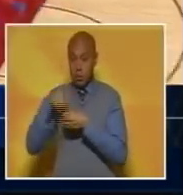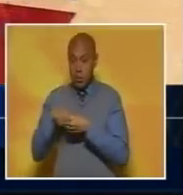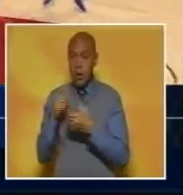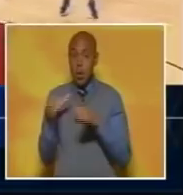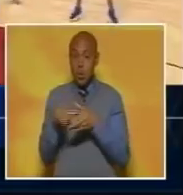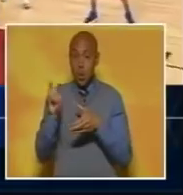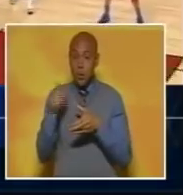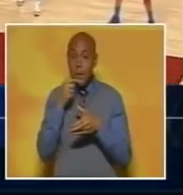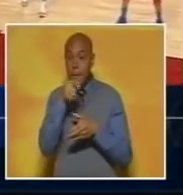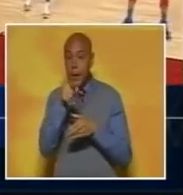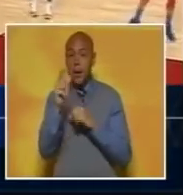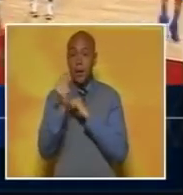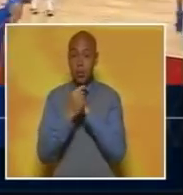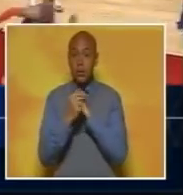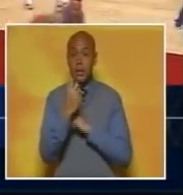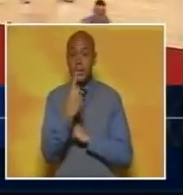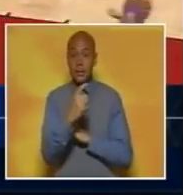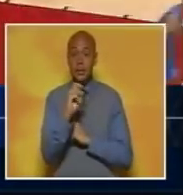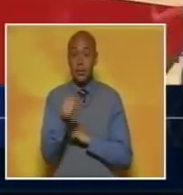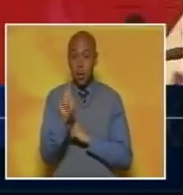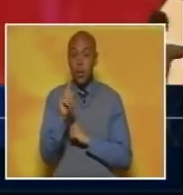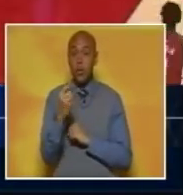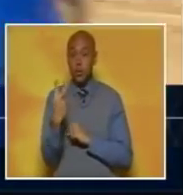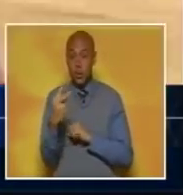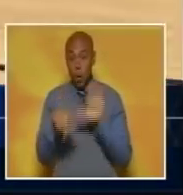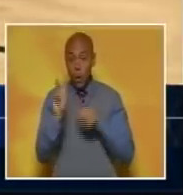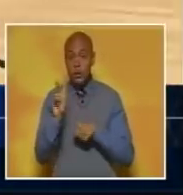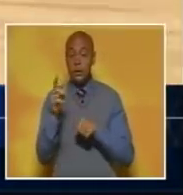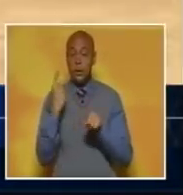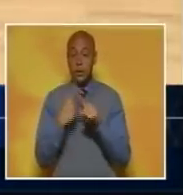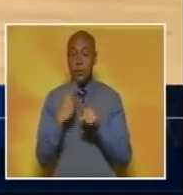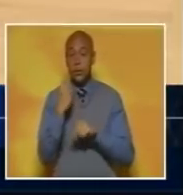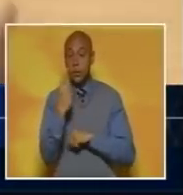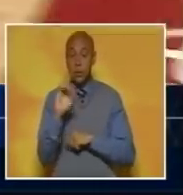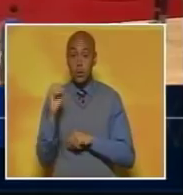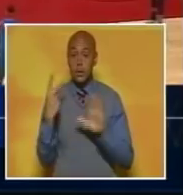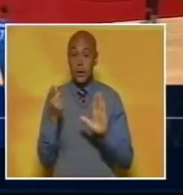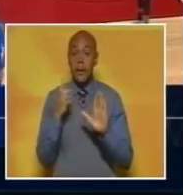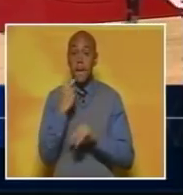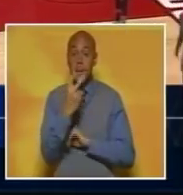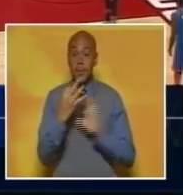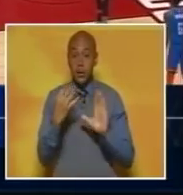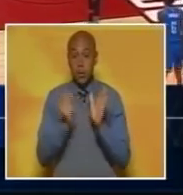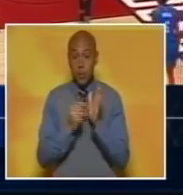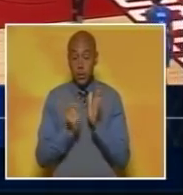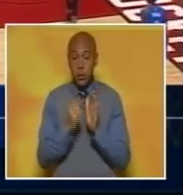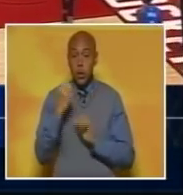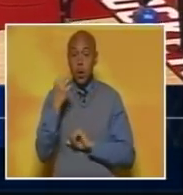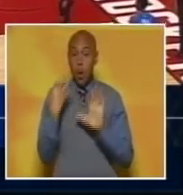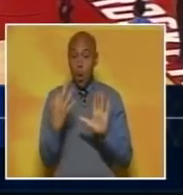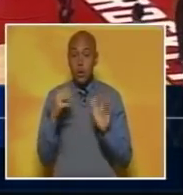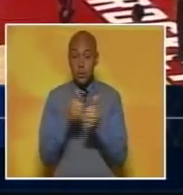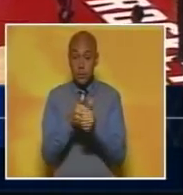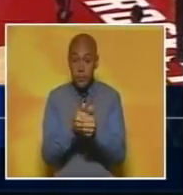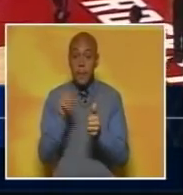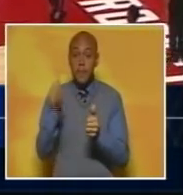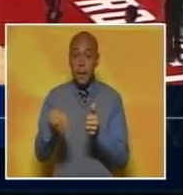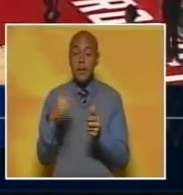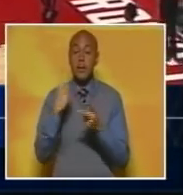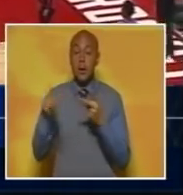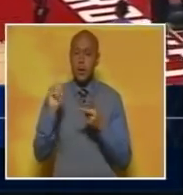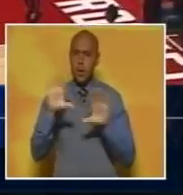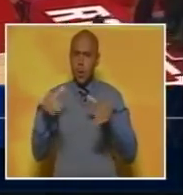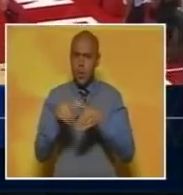con marcador de 112-107. Chris Paul fue el mejor por los Sónicos con 28 puntos, 8 rebotes y 3 asistencias, mientras que por